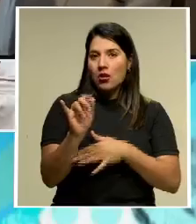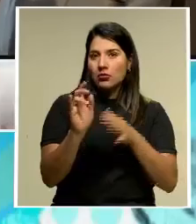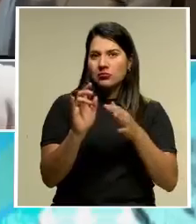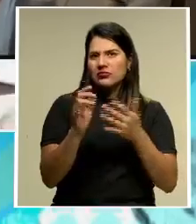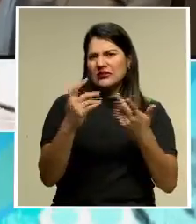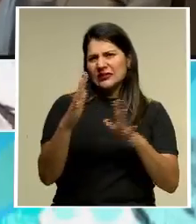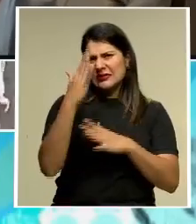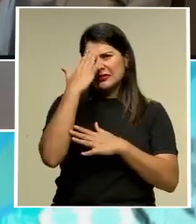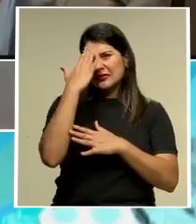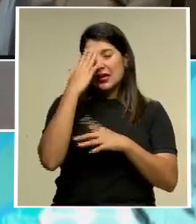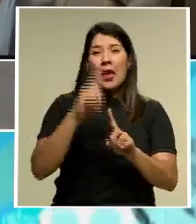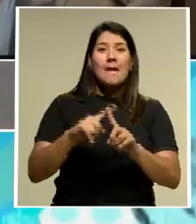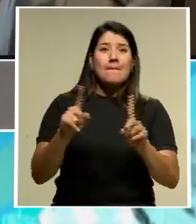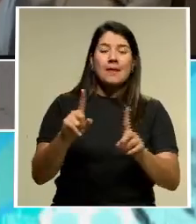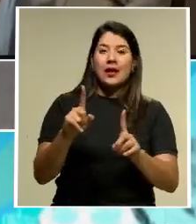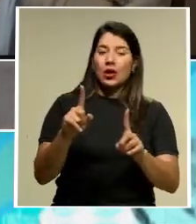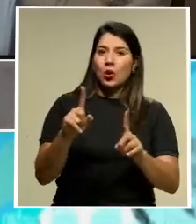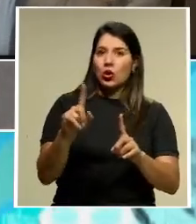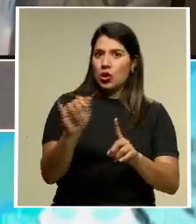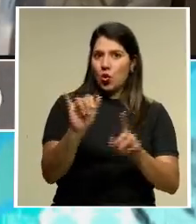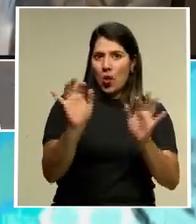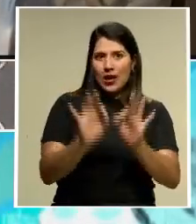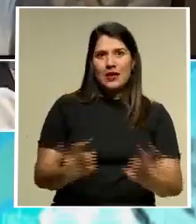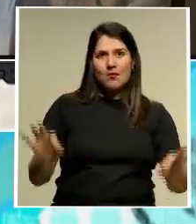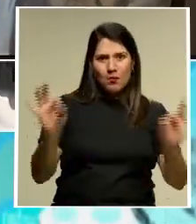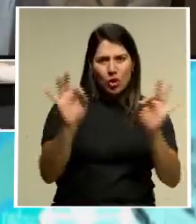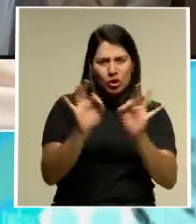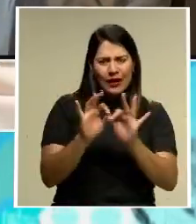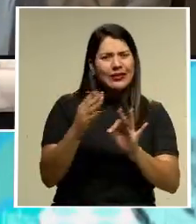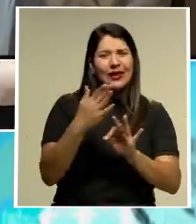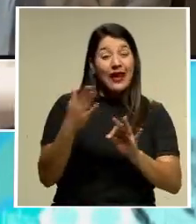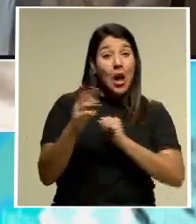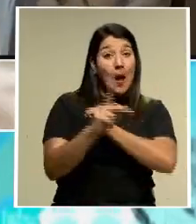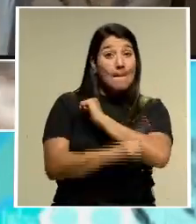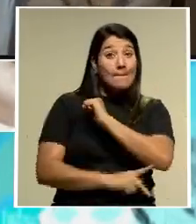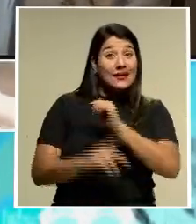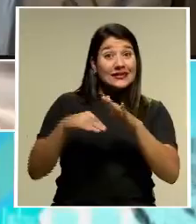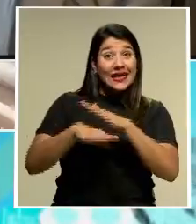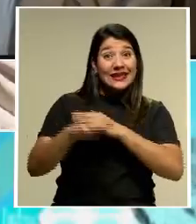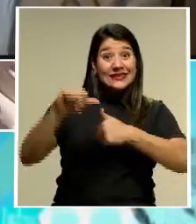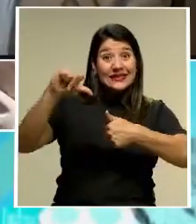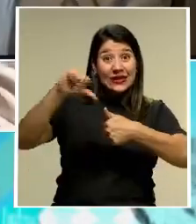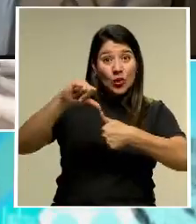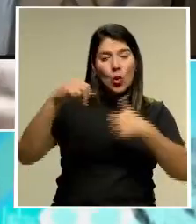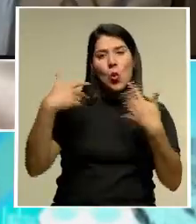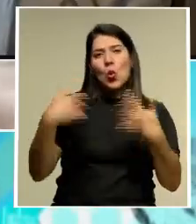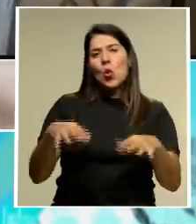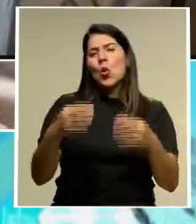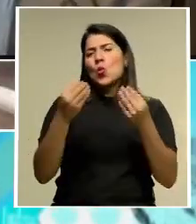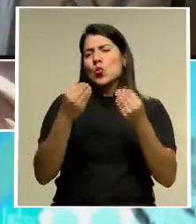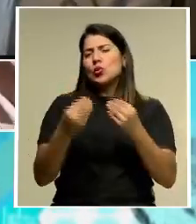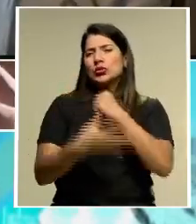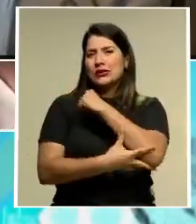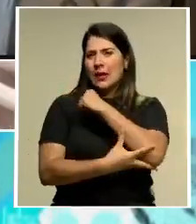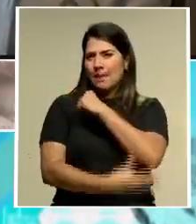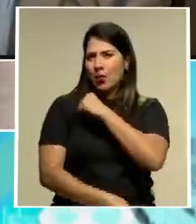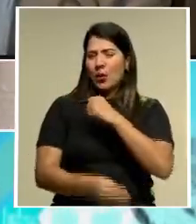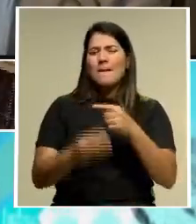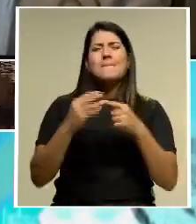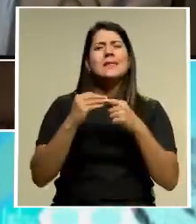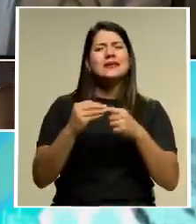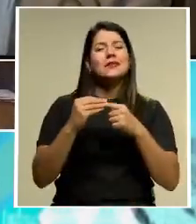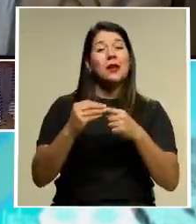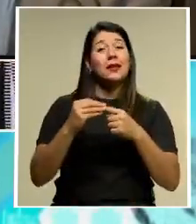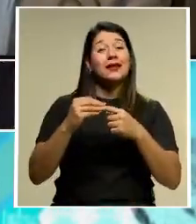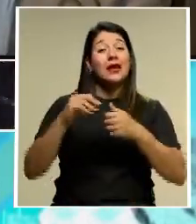el altísimo nivel de pobreza que hay en los países centroamericanos, sobre todo en el norte de la